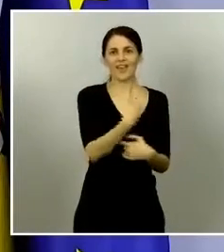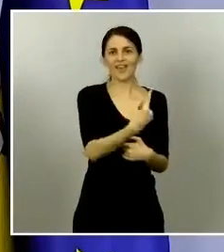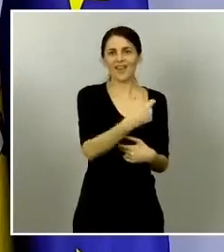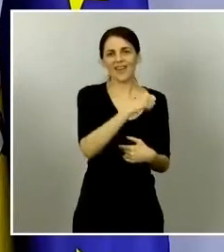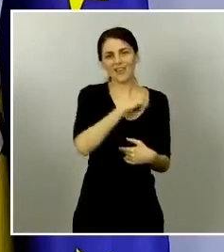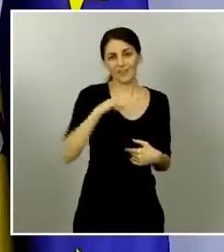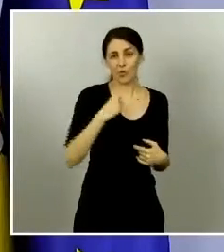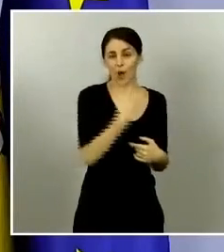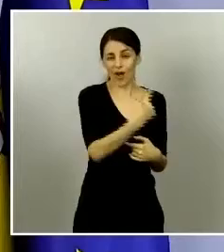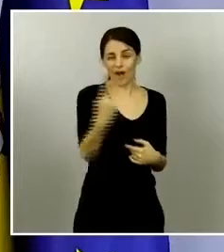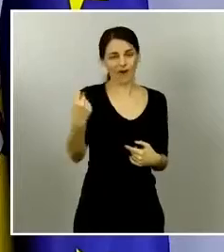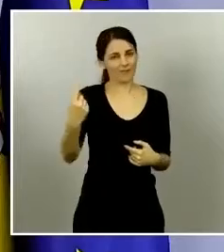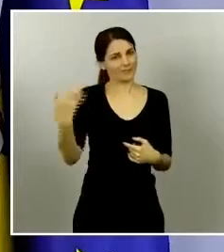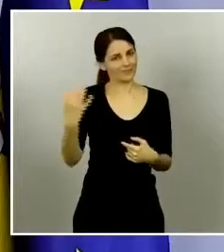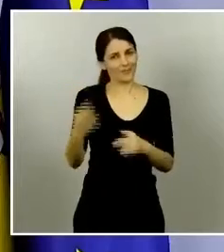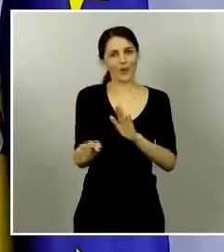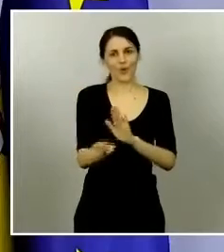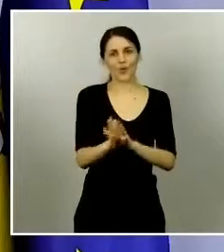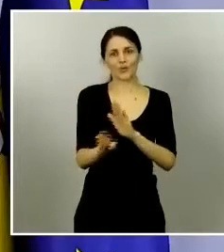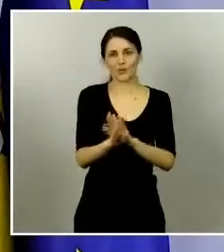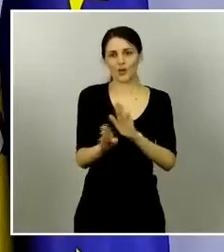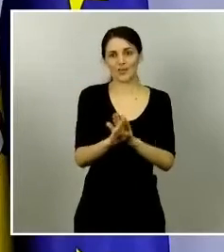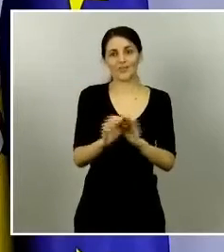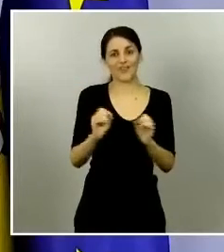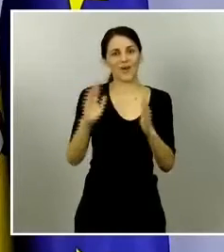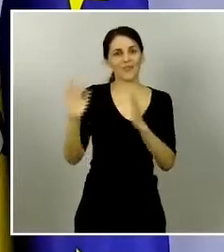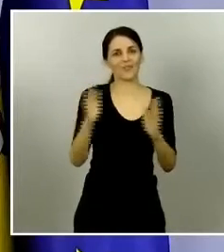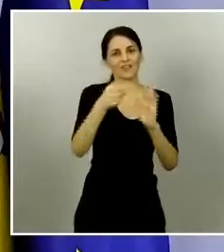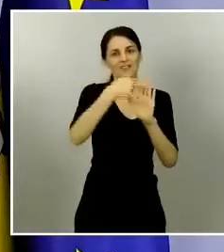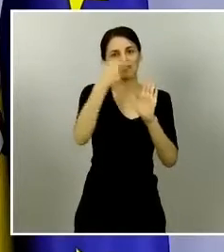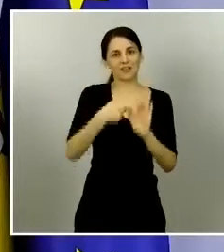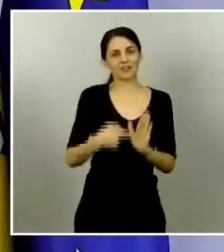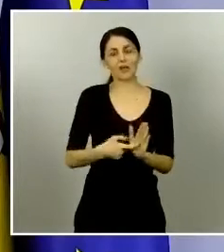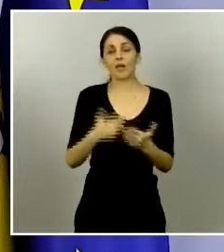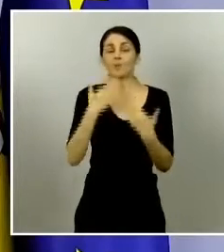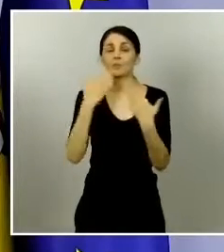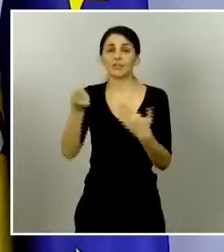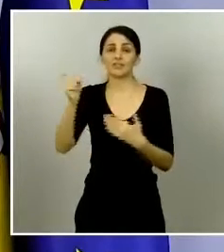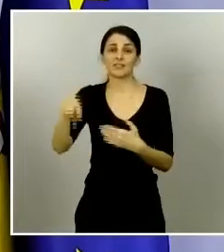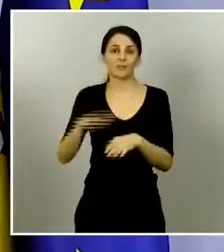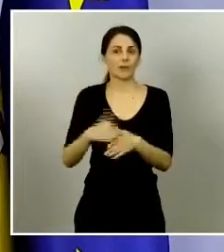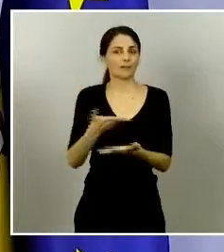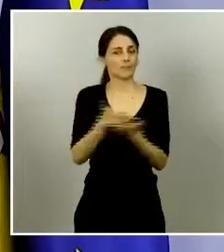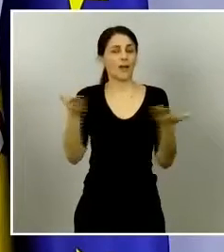una responsabilidad individual alta en esta fase de desescalada y también, como no,